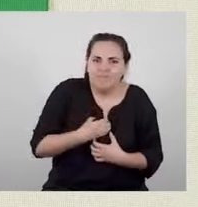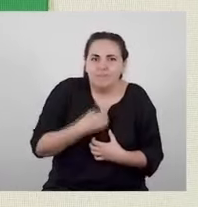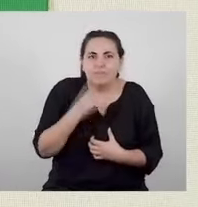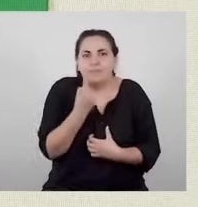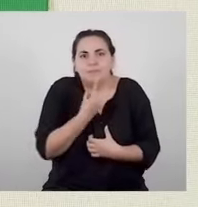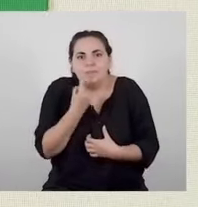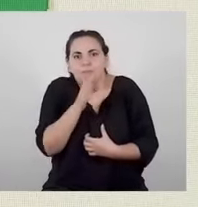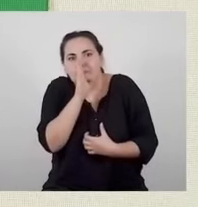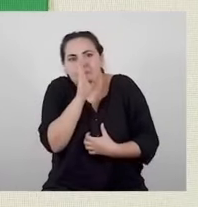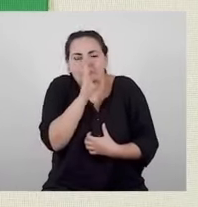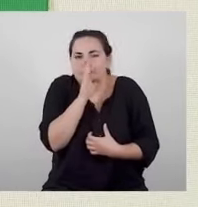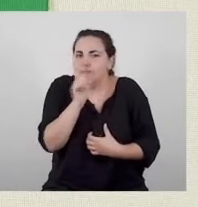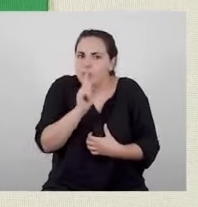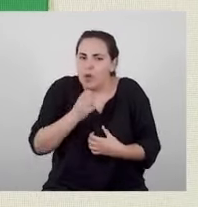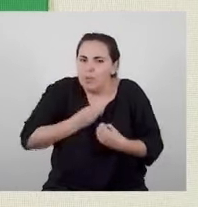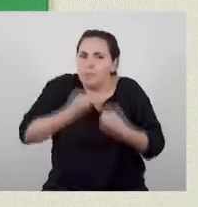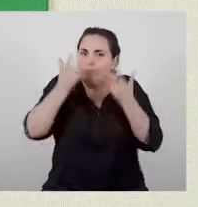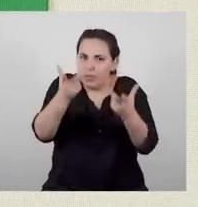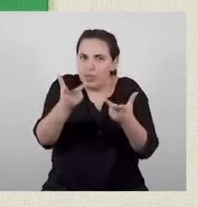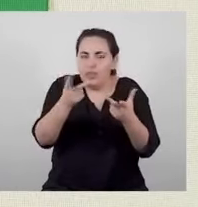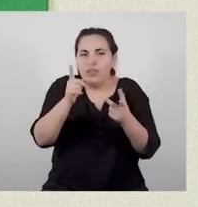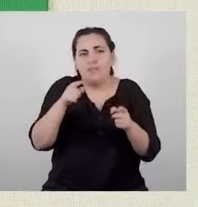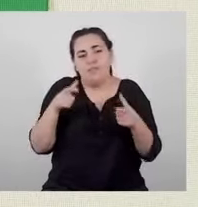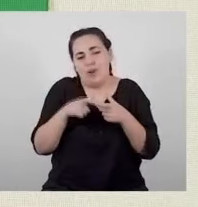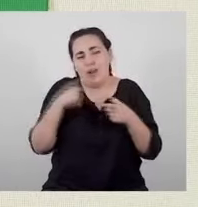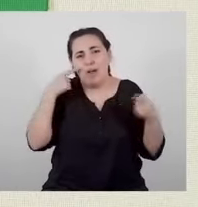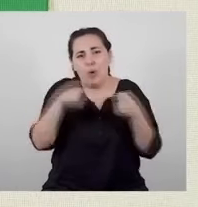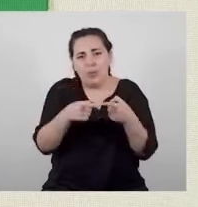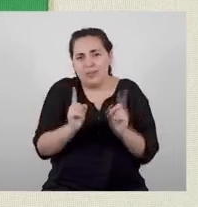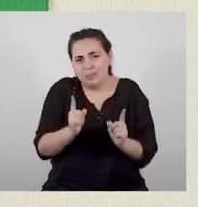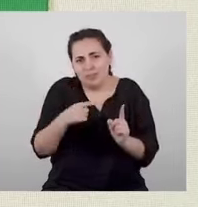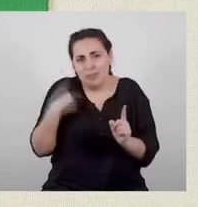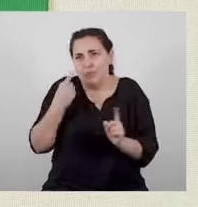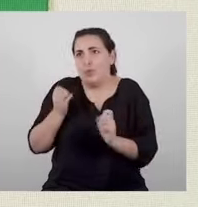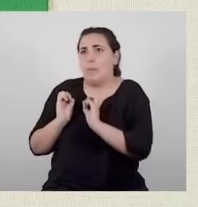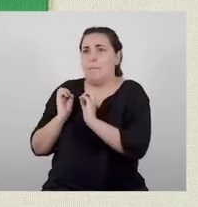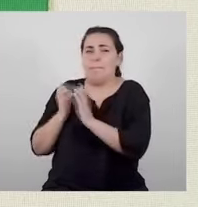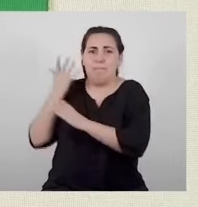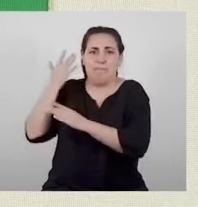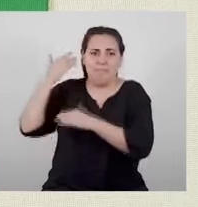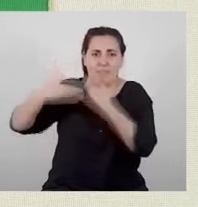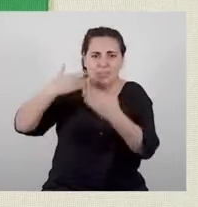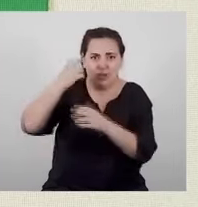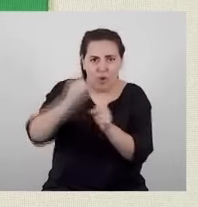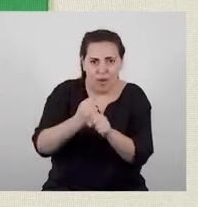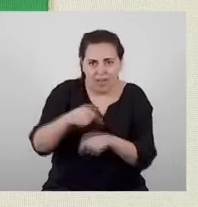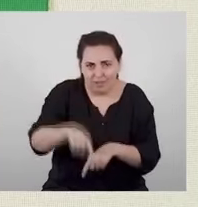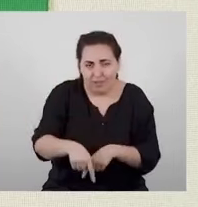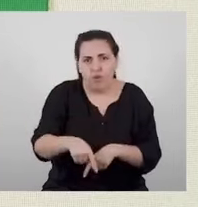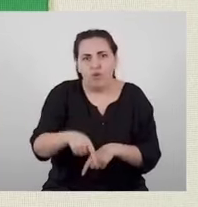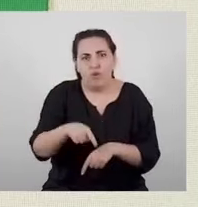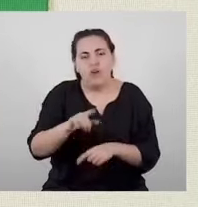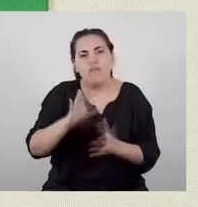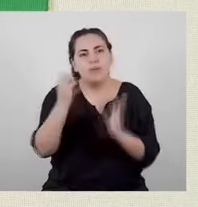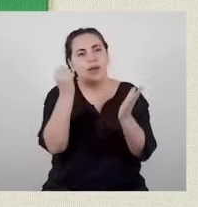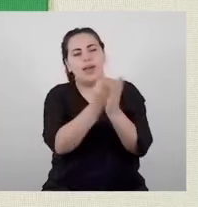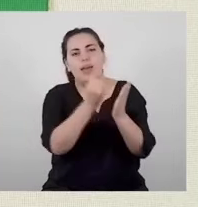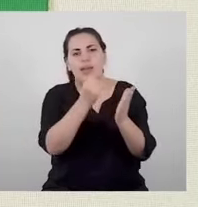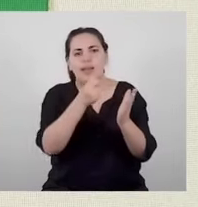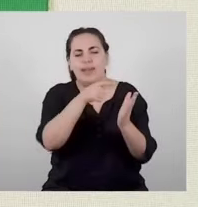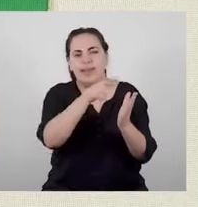que es un poco el objetivo de este programa también desde que lo iniciamos que es desestigmatizar aquel que está